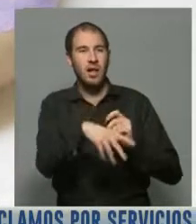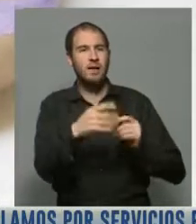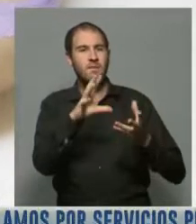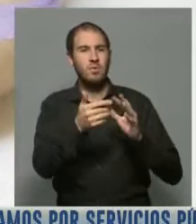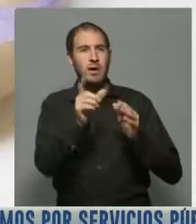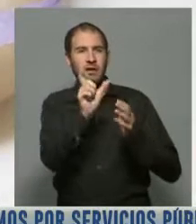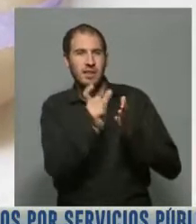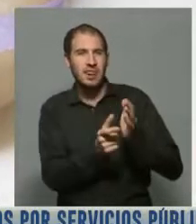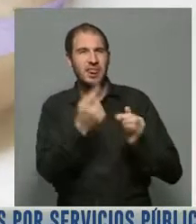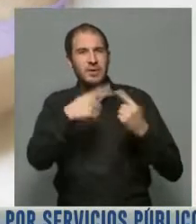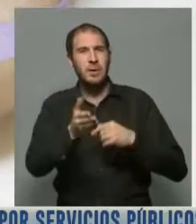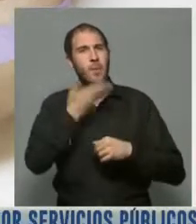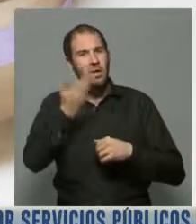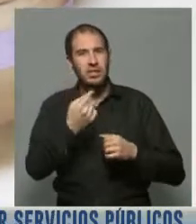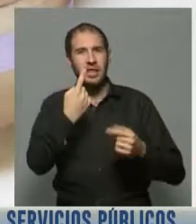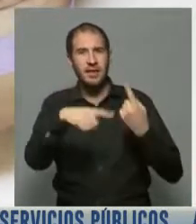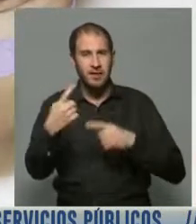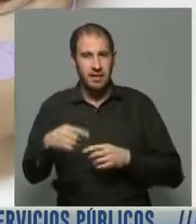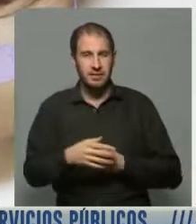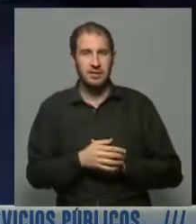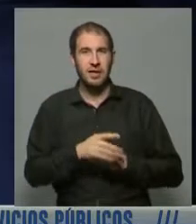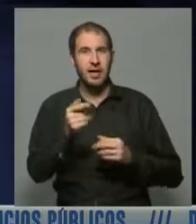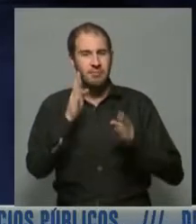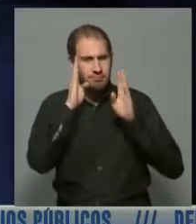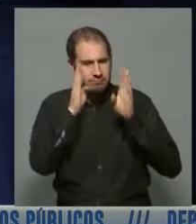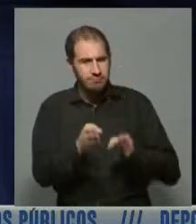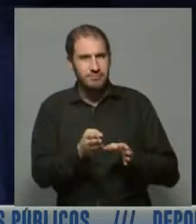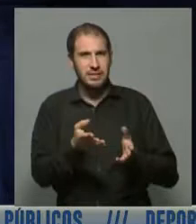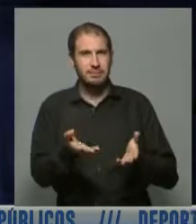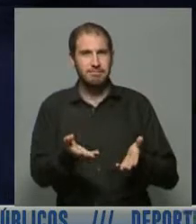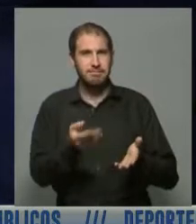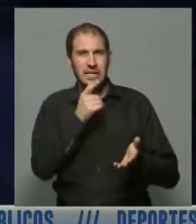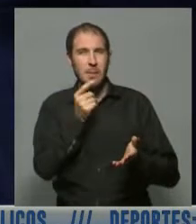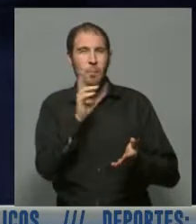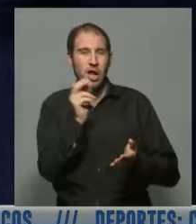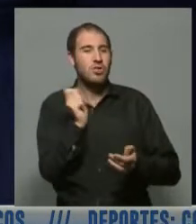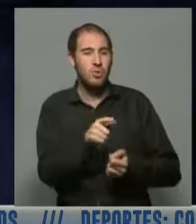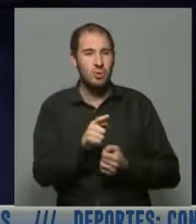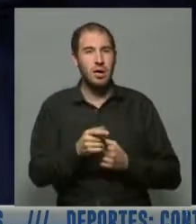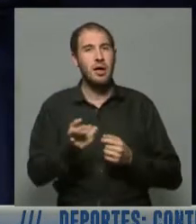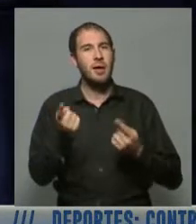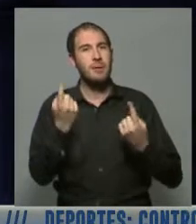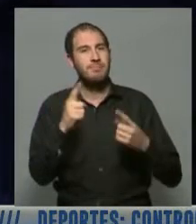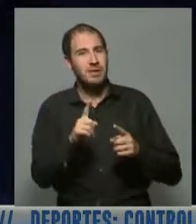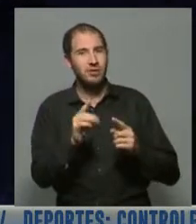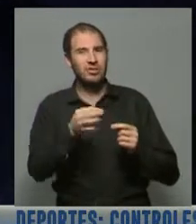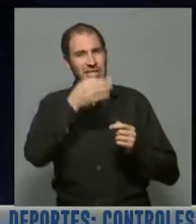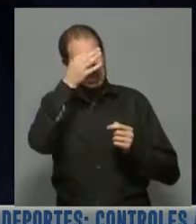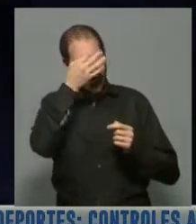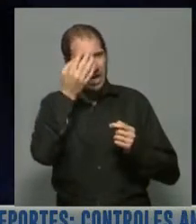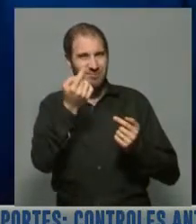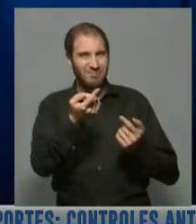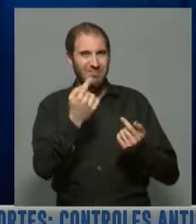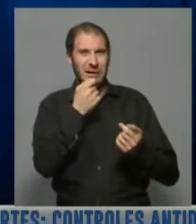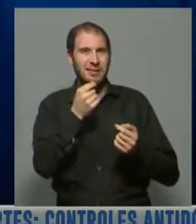diferentes fragmentos, poesías, diferentes textos, sí, que tienen una mirada femenina, pero que no es una obra, como